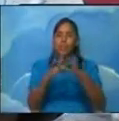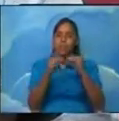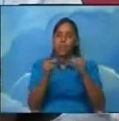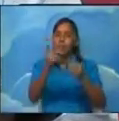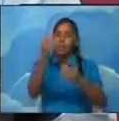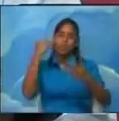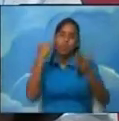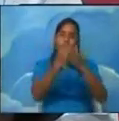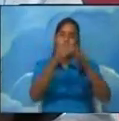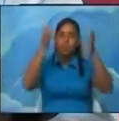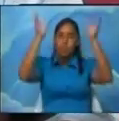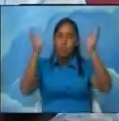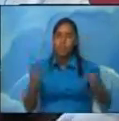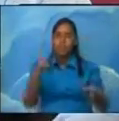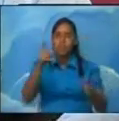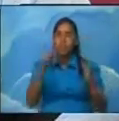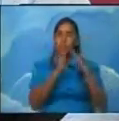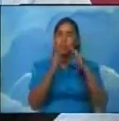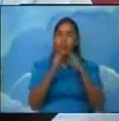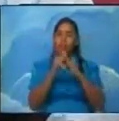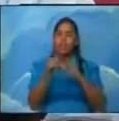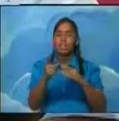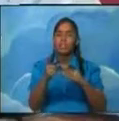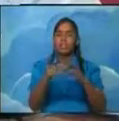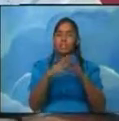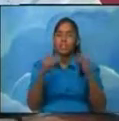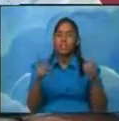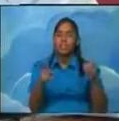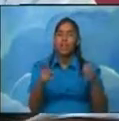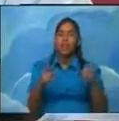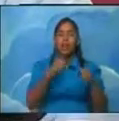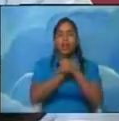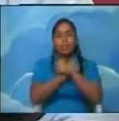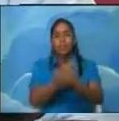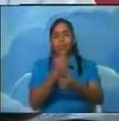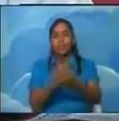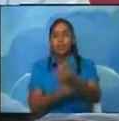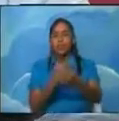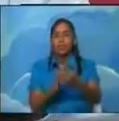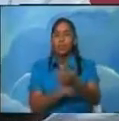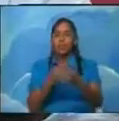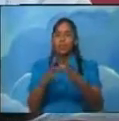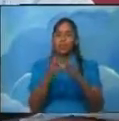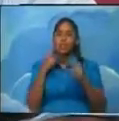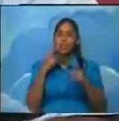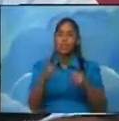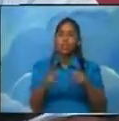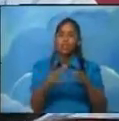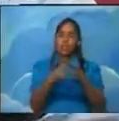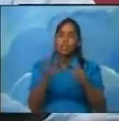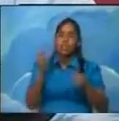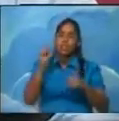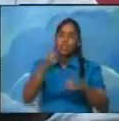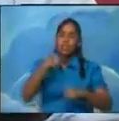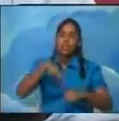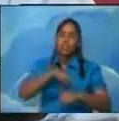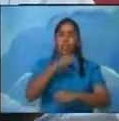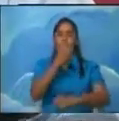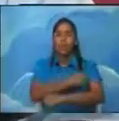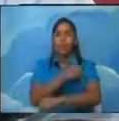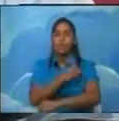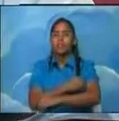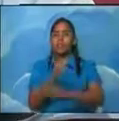postes de tu casa y en tus puertas. Amados hermanos, si nosotros obedecemos la